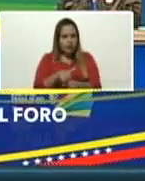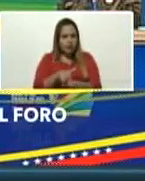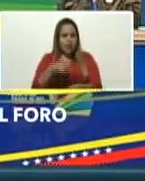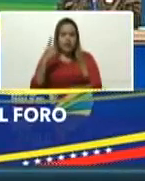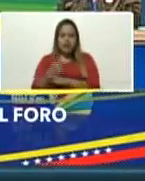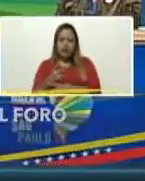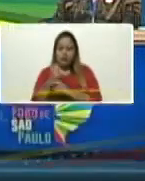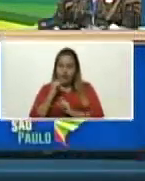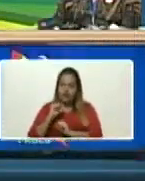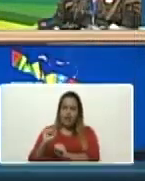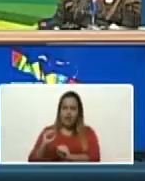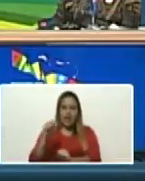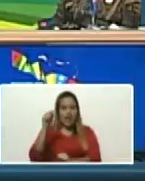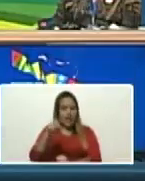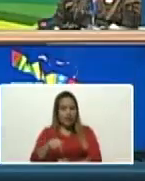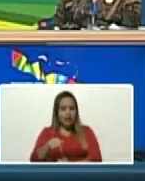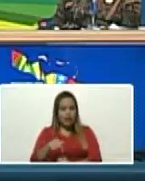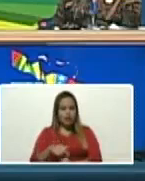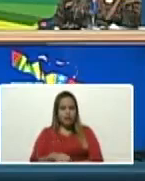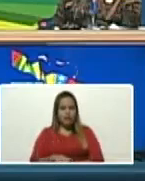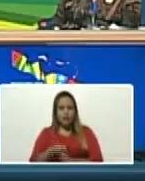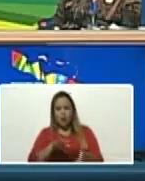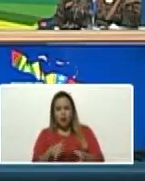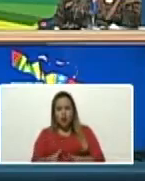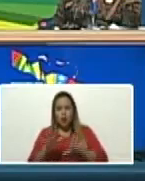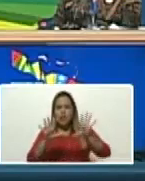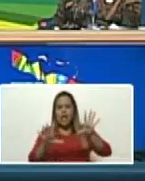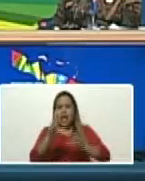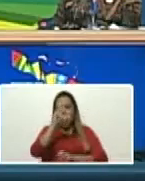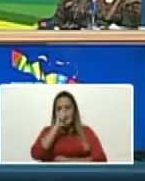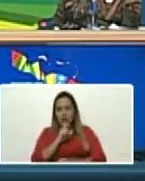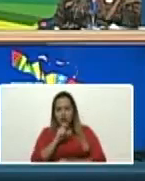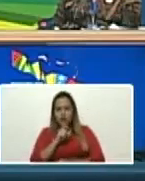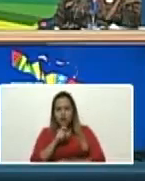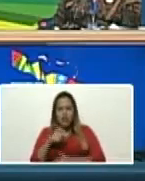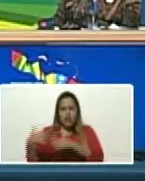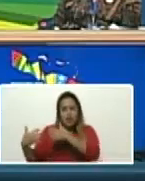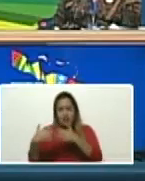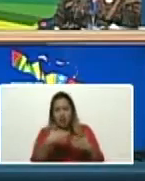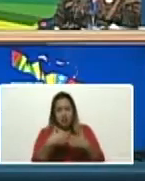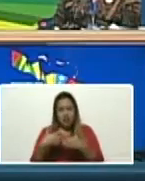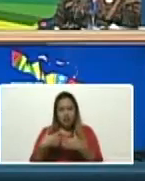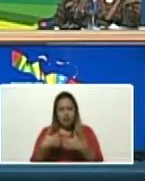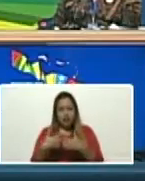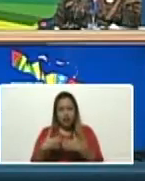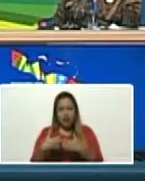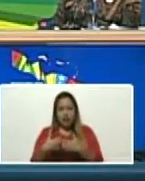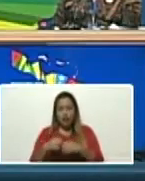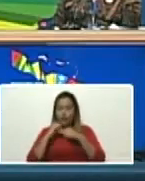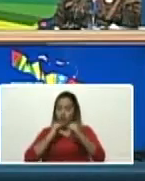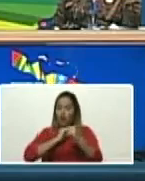enfrentar estos casi 10 años de batalla tremenda.